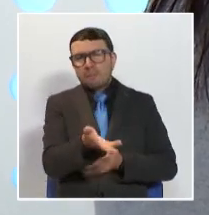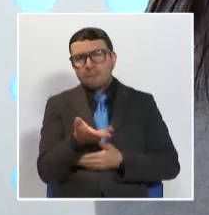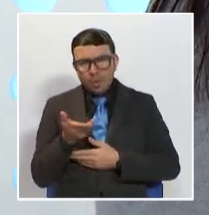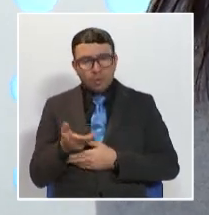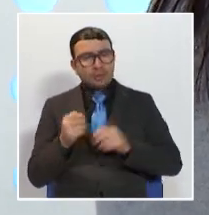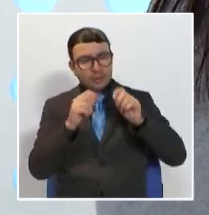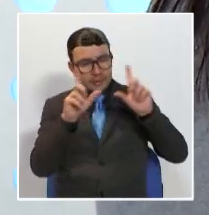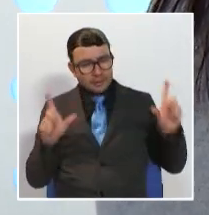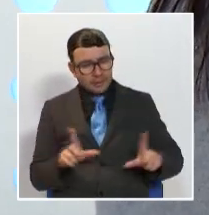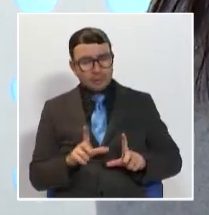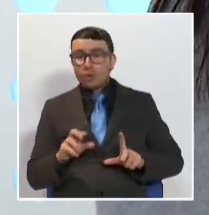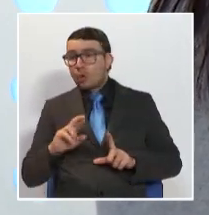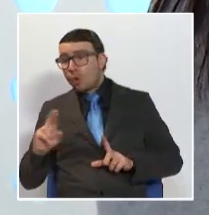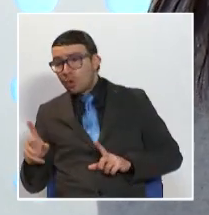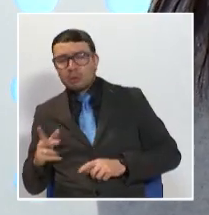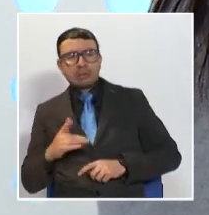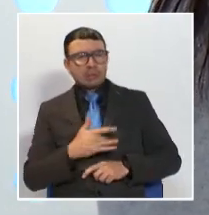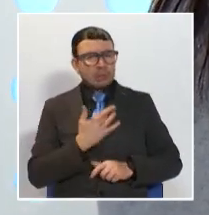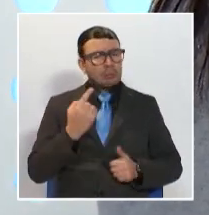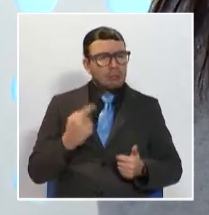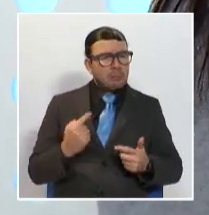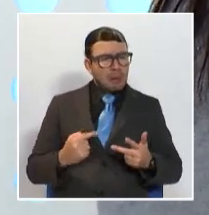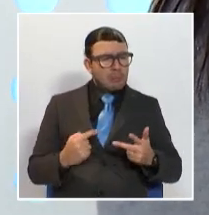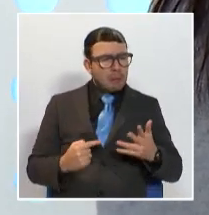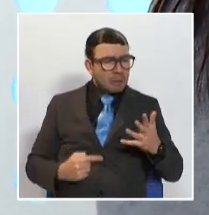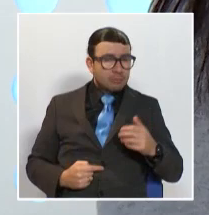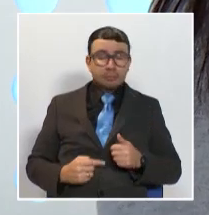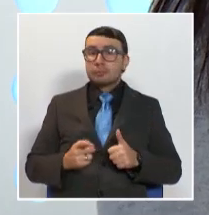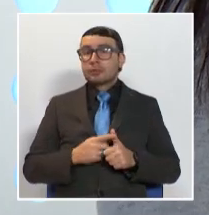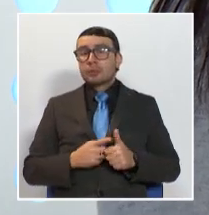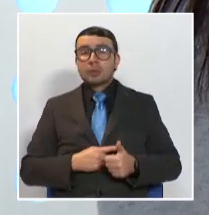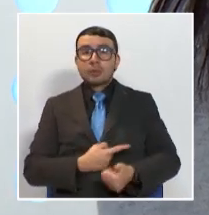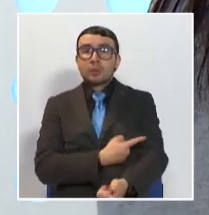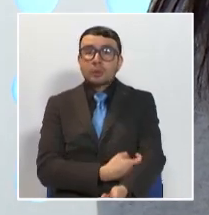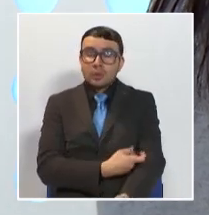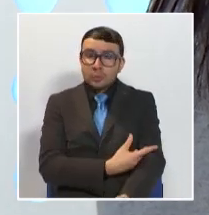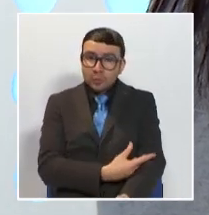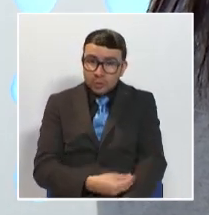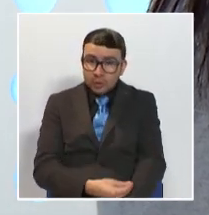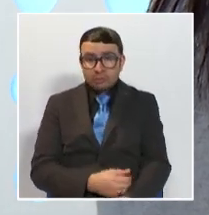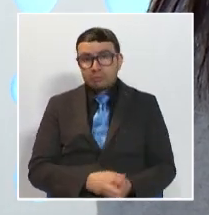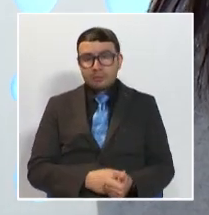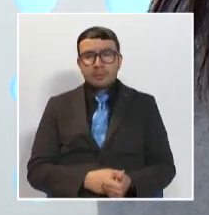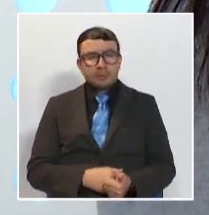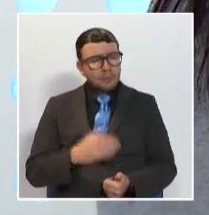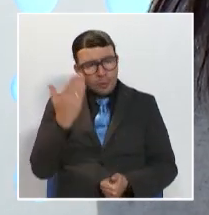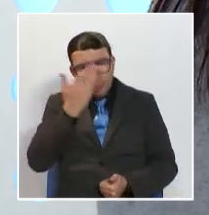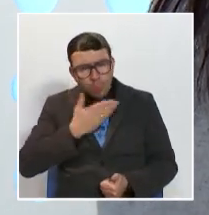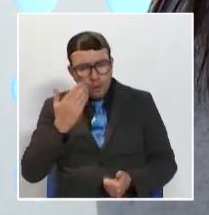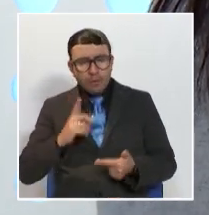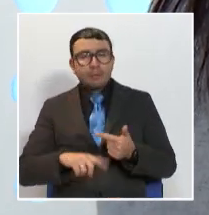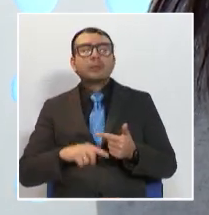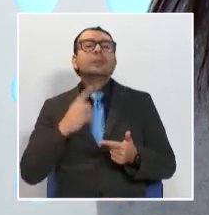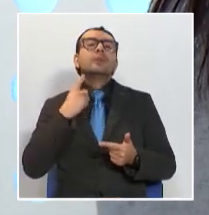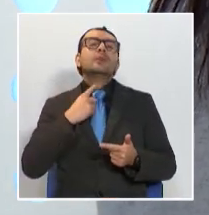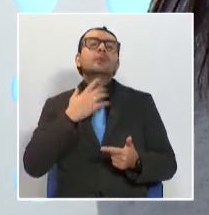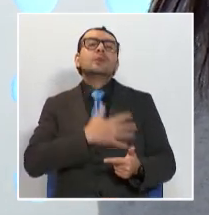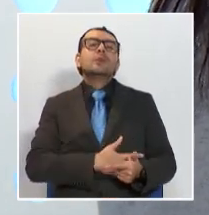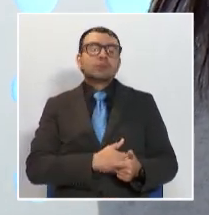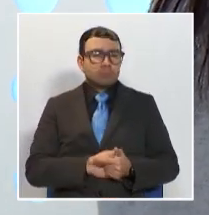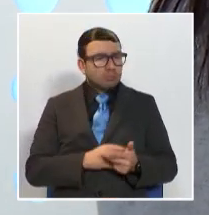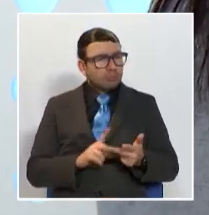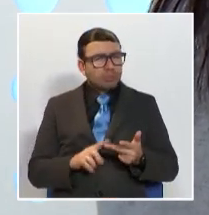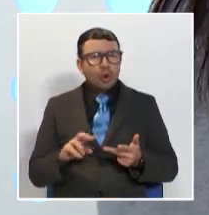demás están guiados por síntomas. Lo básico que es un cuadro hemático, pruebas tiroideas, y lo otro